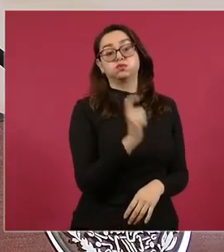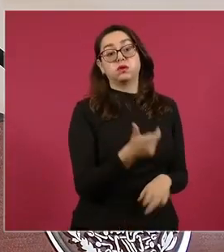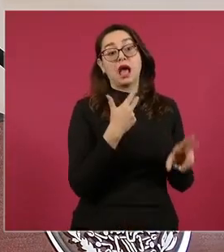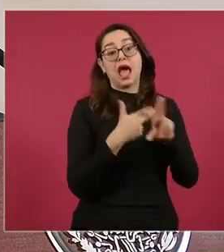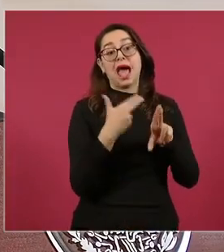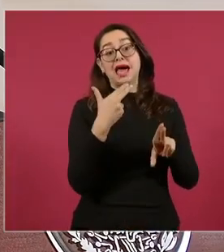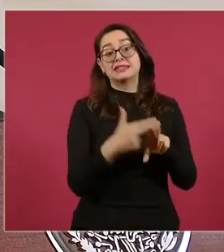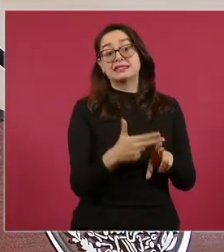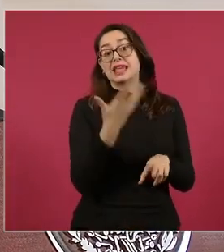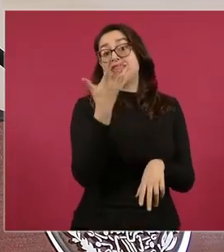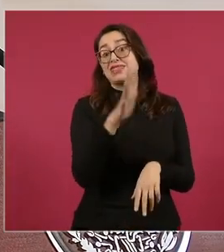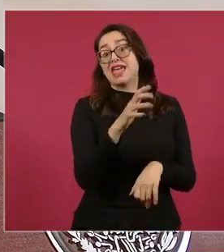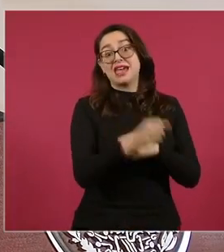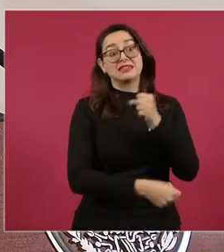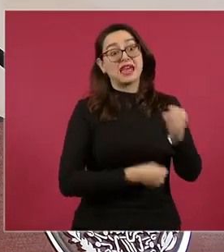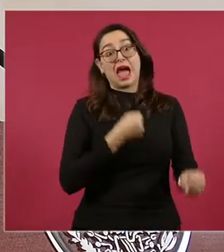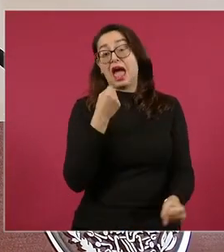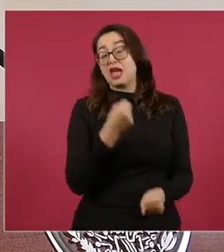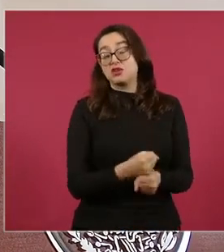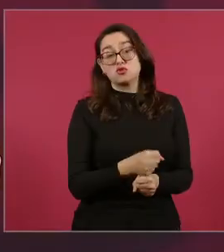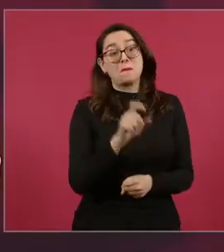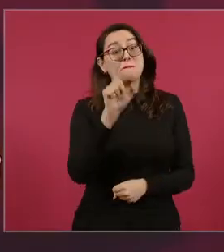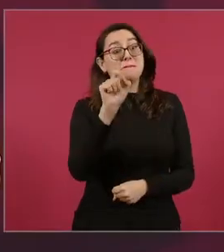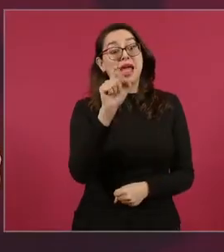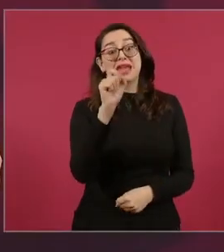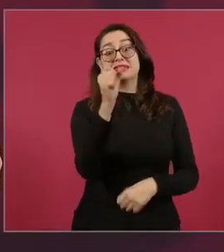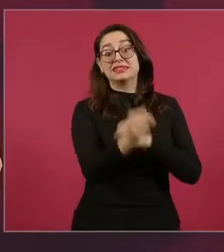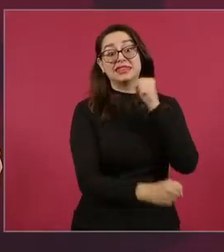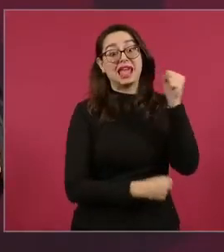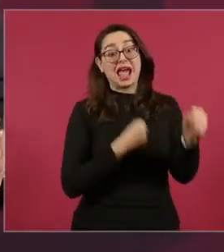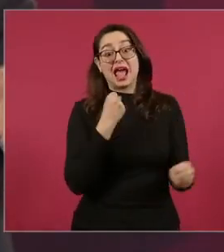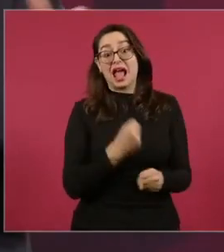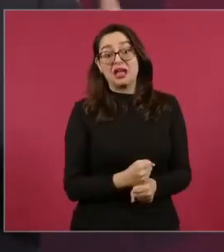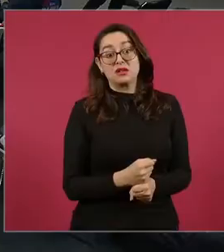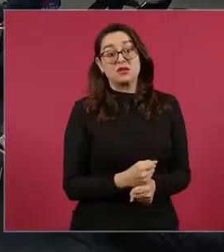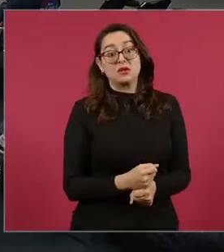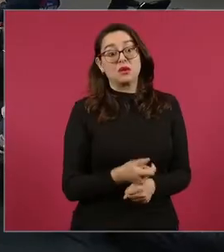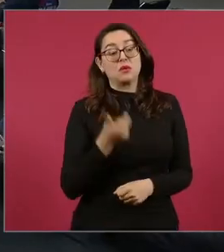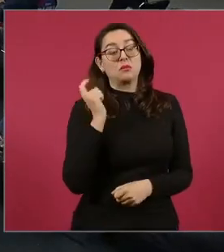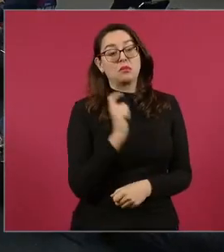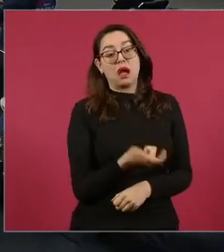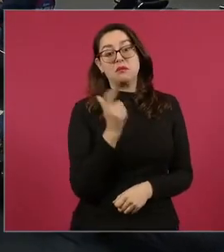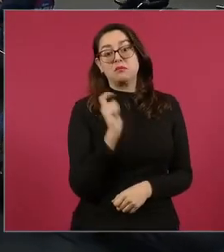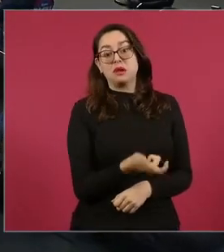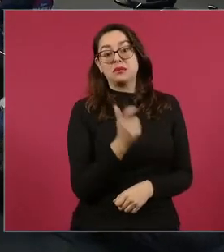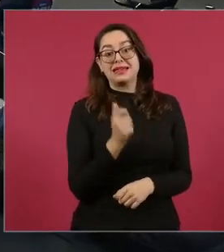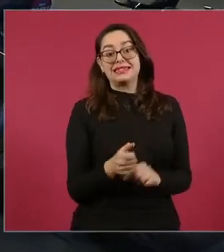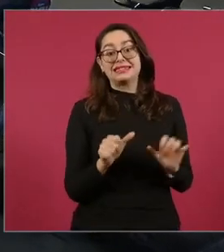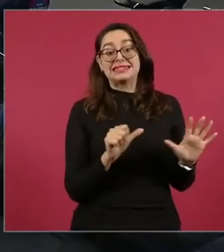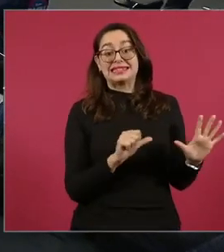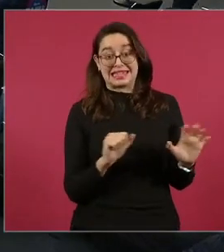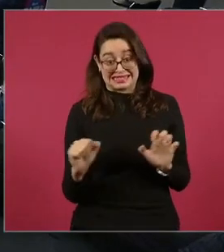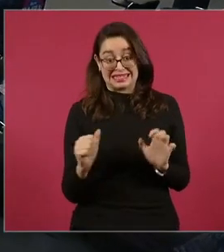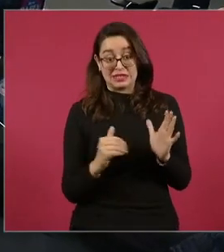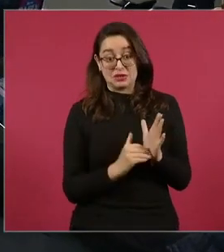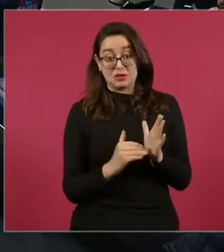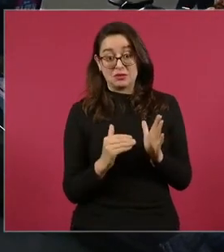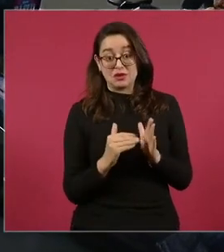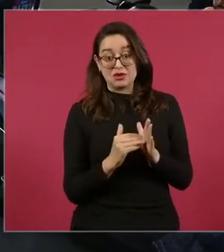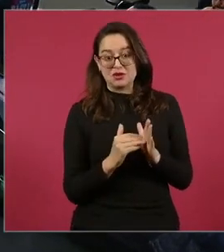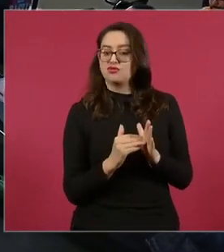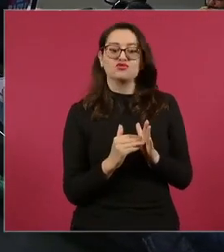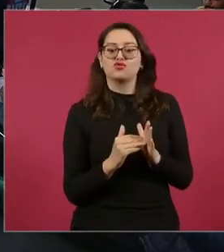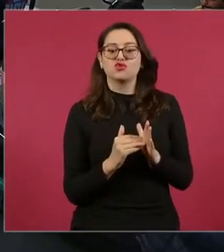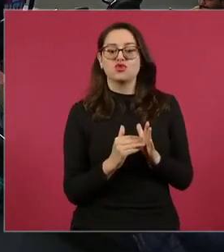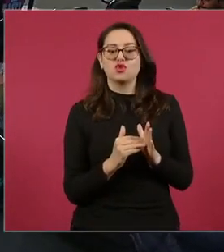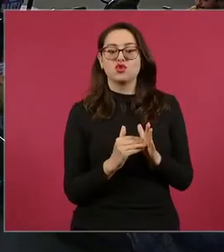10 años o 20 años, lo que cuesta 600 millones, 12 mil